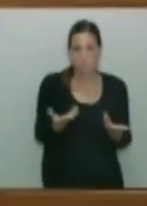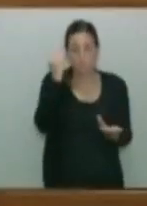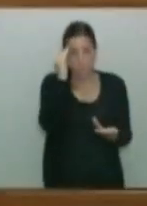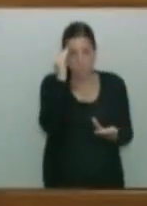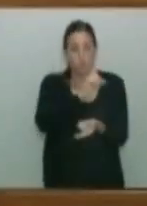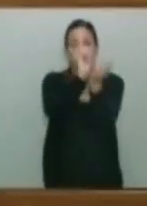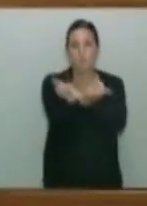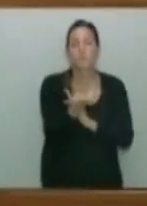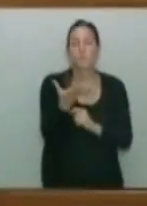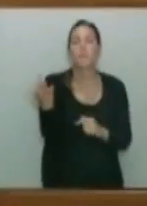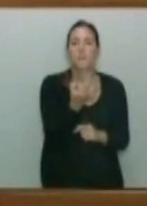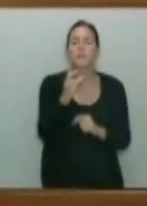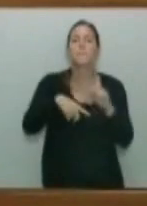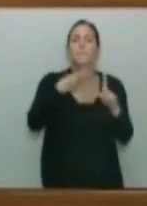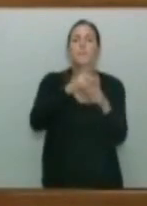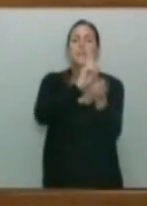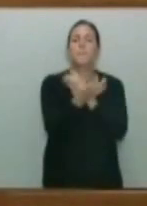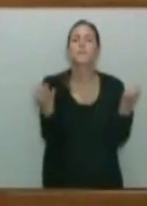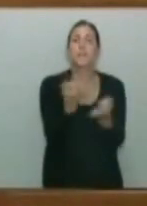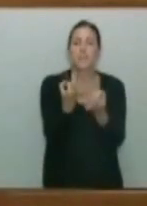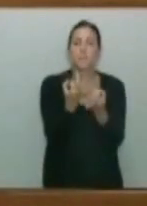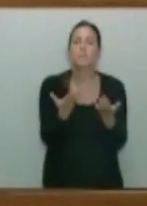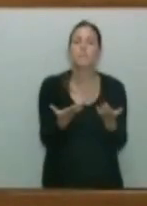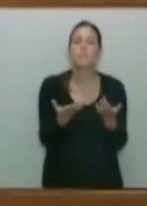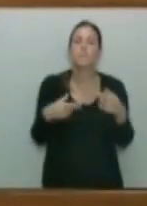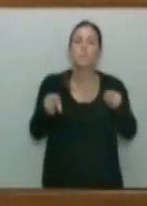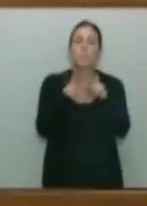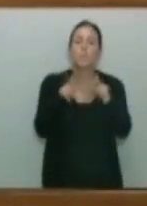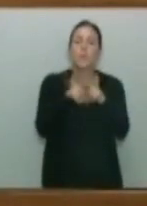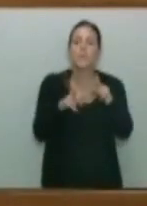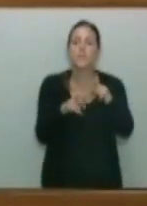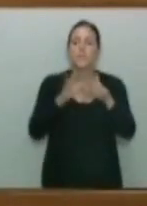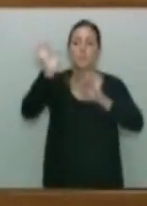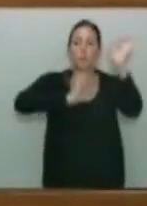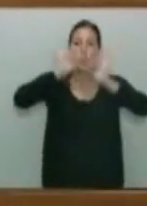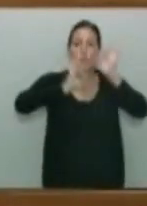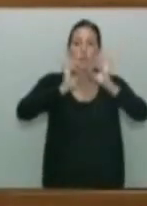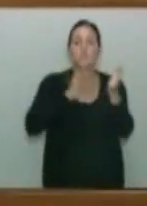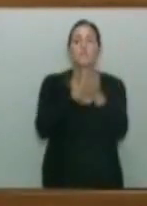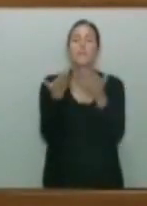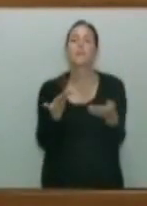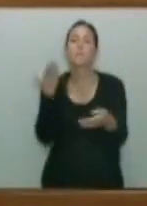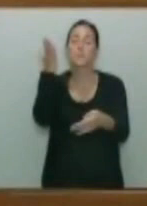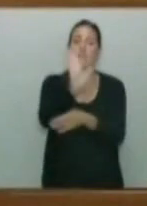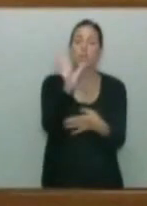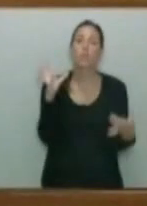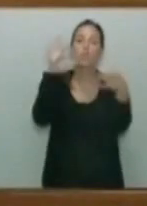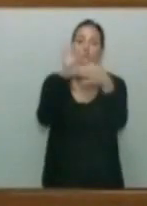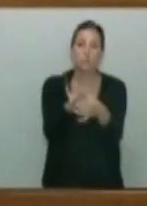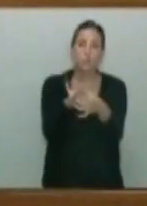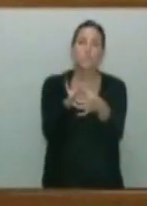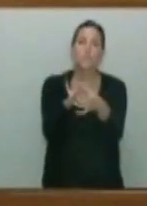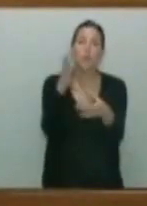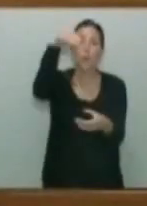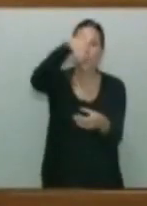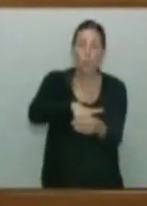¿Y qué más tenemos que corregir? Tenemos que corregir la proporcionalidad. La proporcionalidad, que quiere decir que la representación se corresponda con los